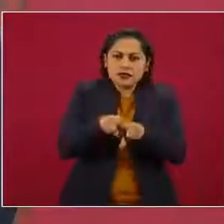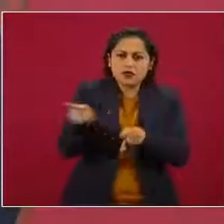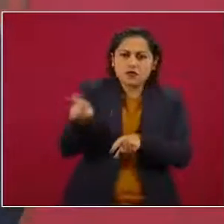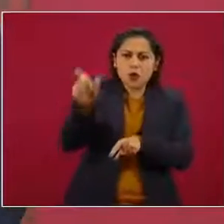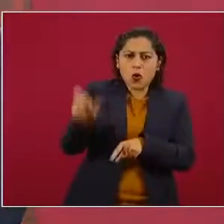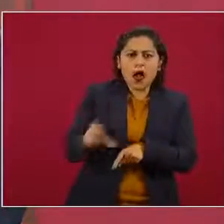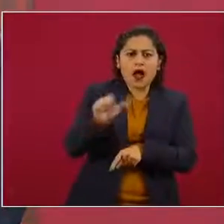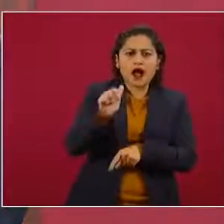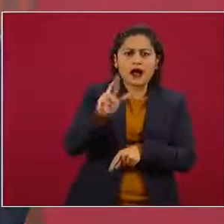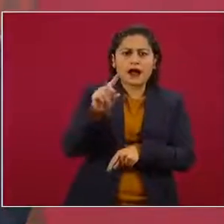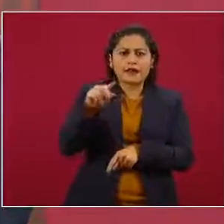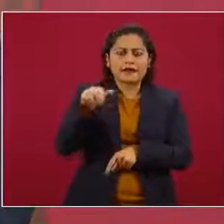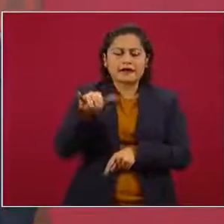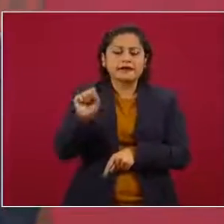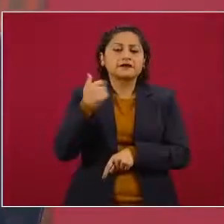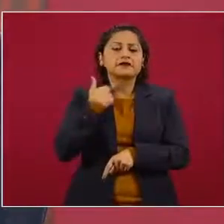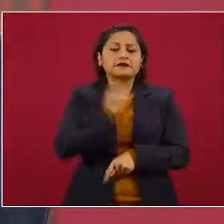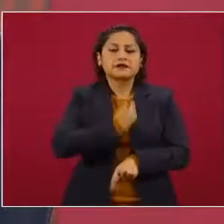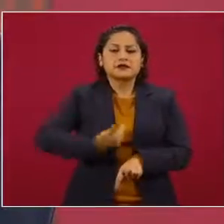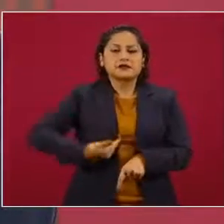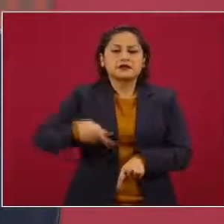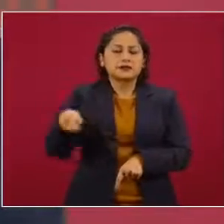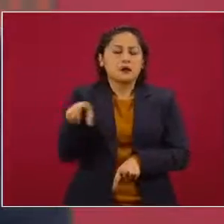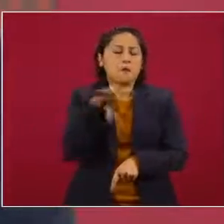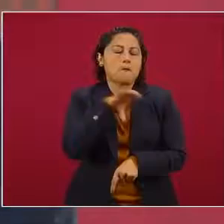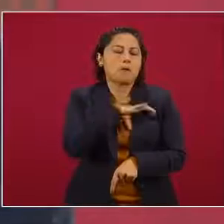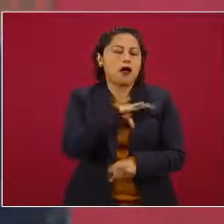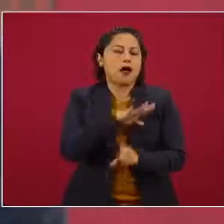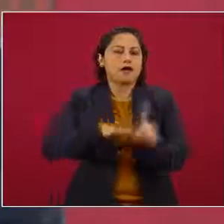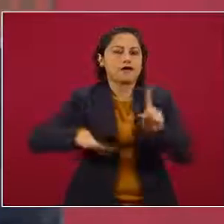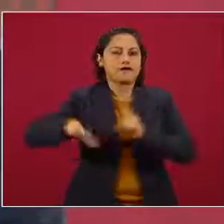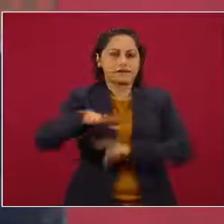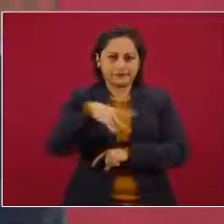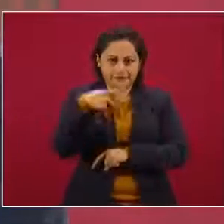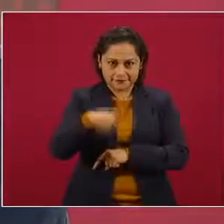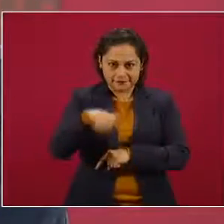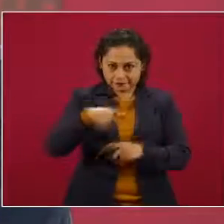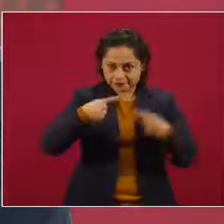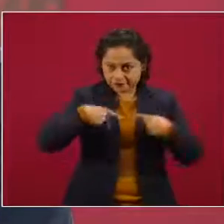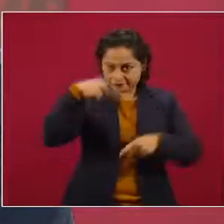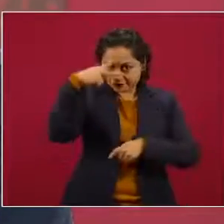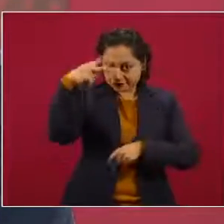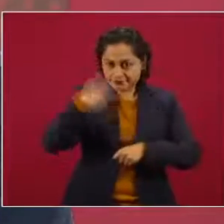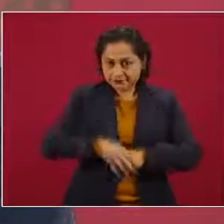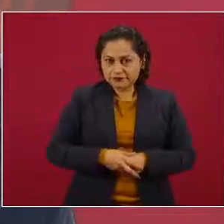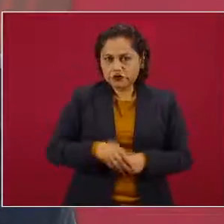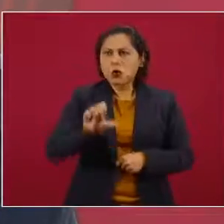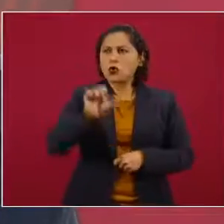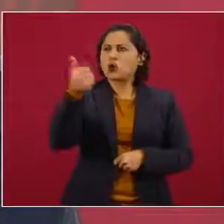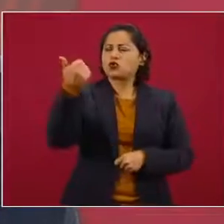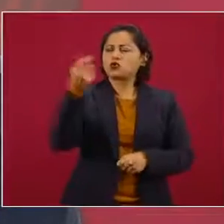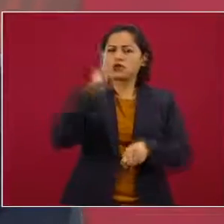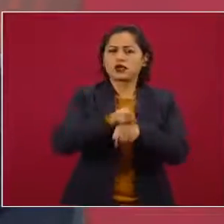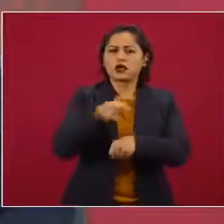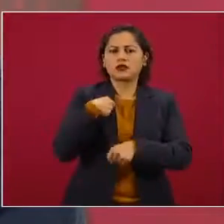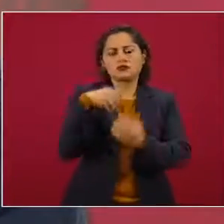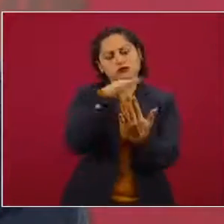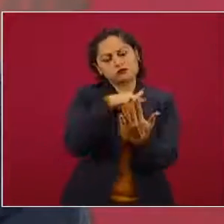días leí una cita de cómo, siendo presidente, en su diario,